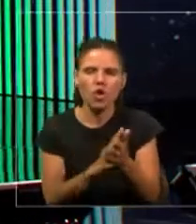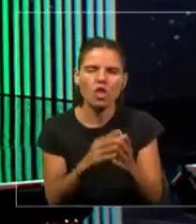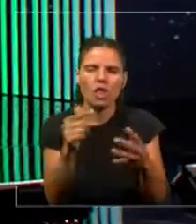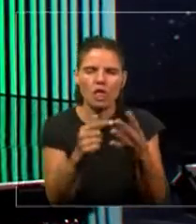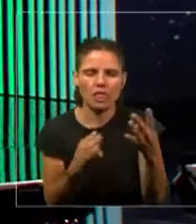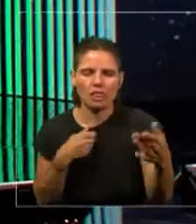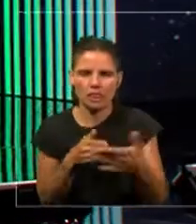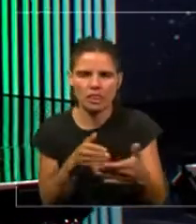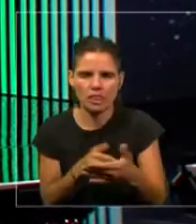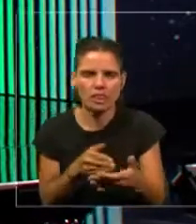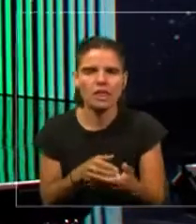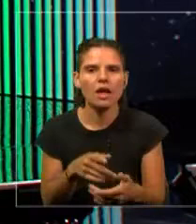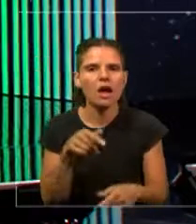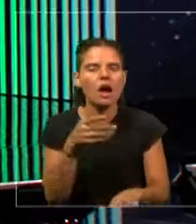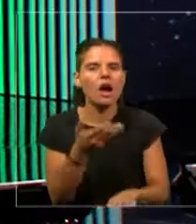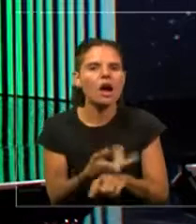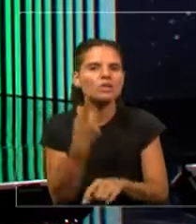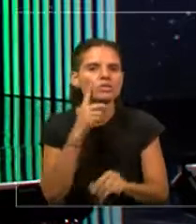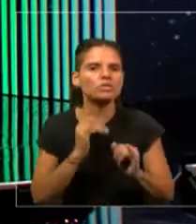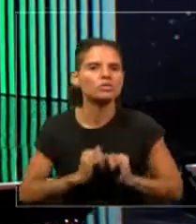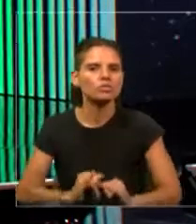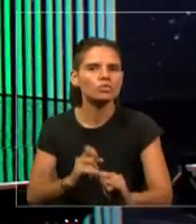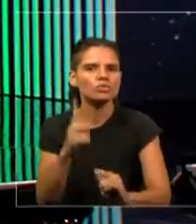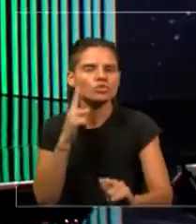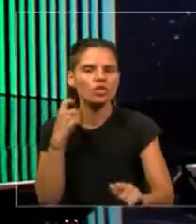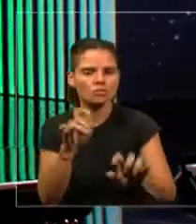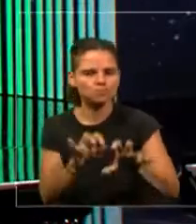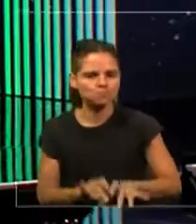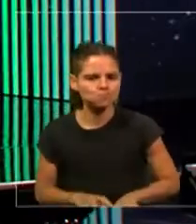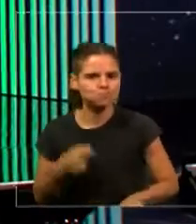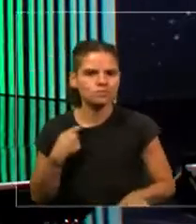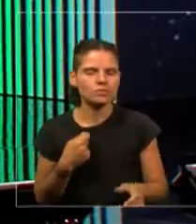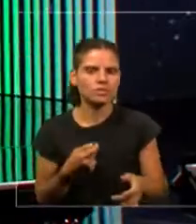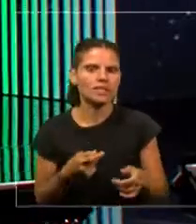nos dicen, la introducción de sistema digital en la